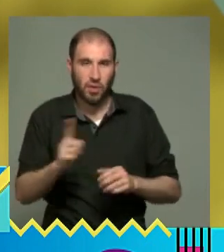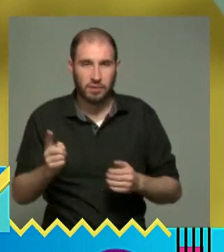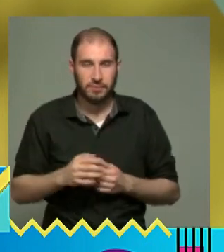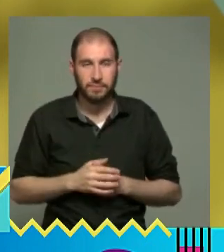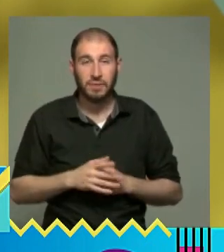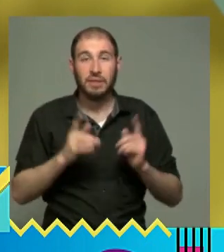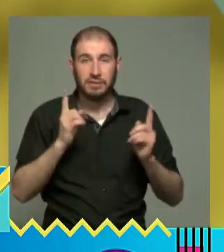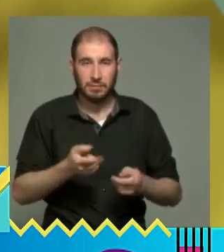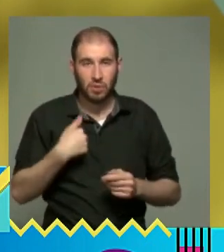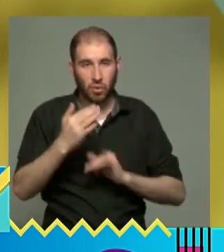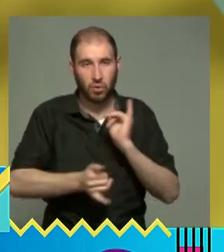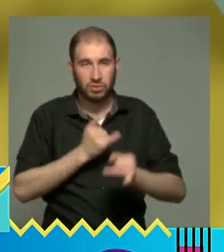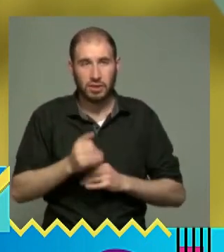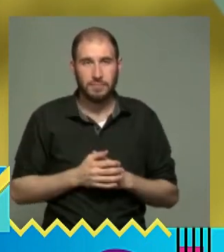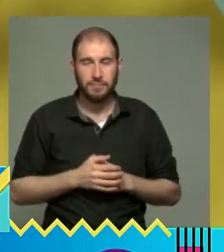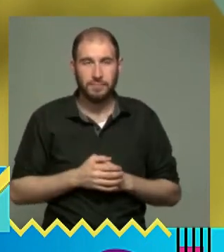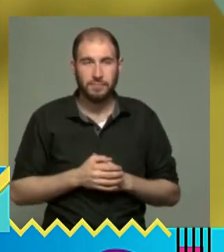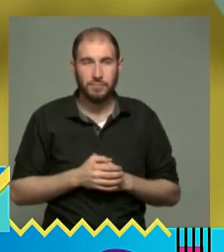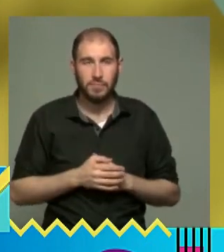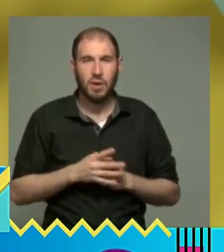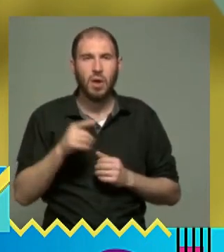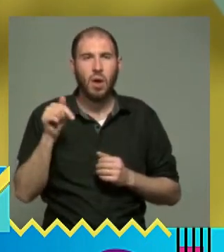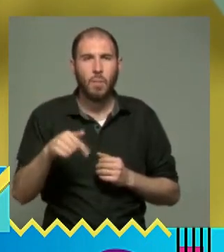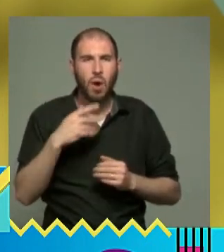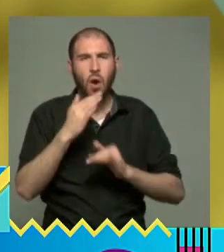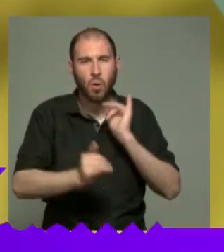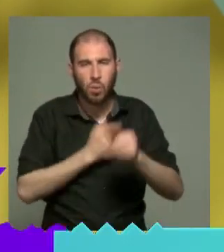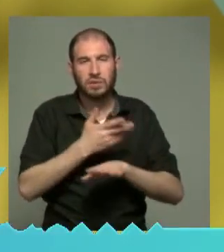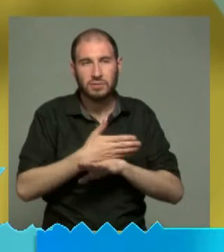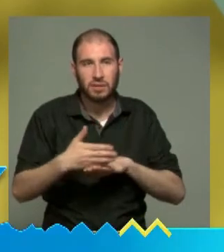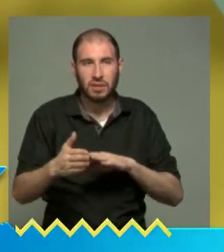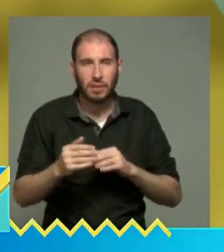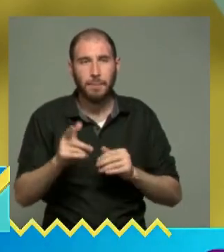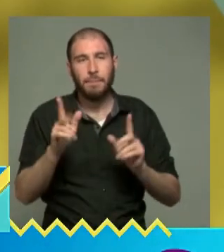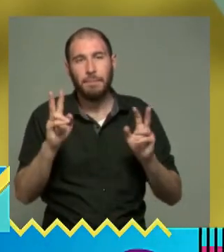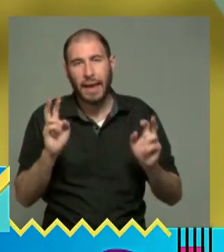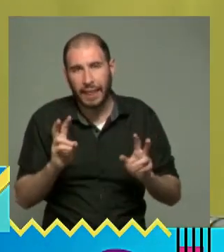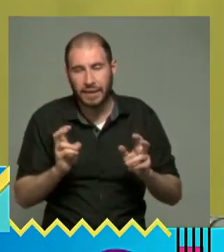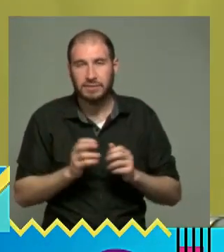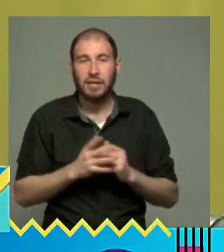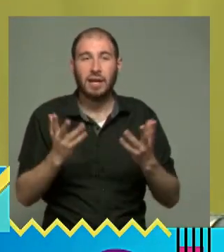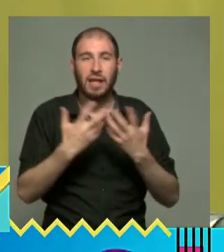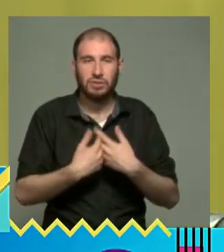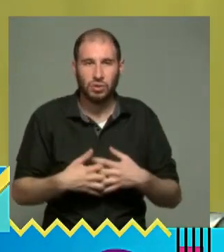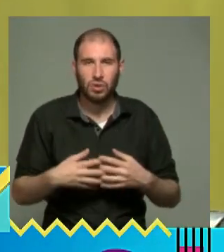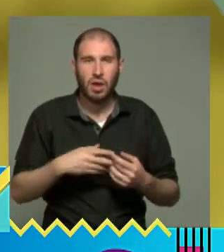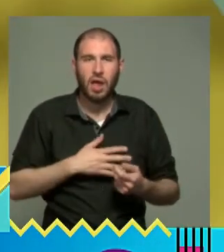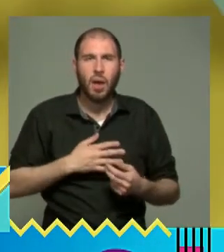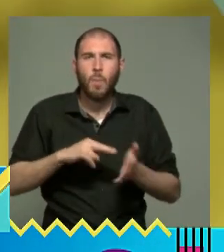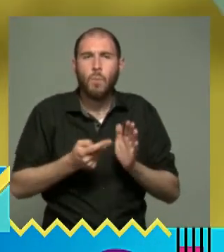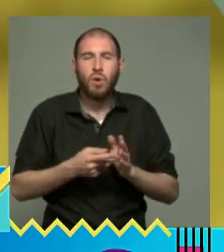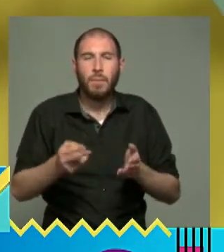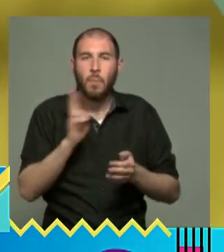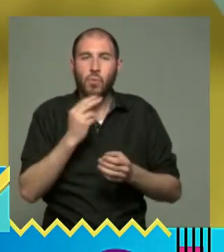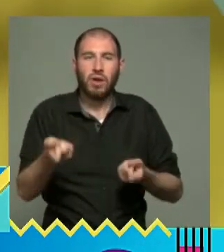también, lo que también te quería comentar, Karen, era, vos seguís hablando de una supuesta cuestión en relación a la afectación que tiene para